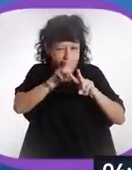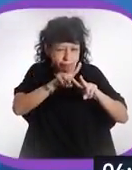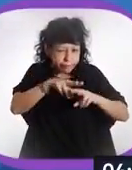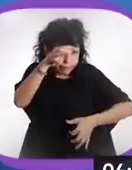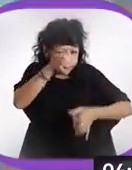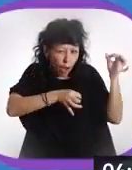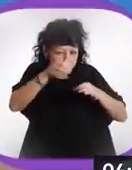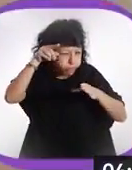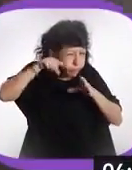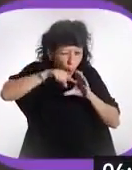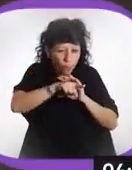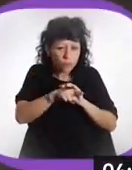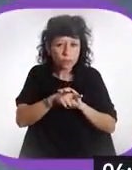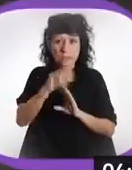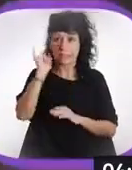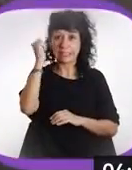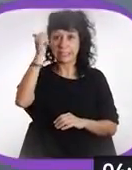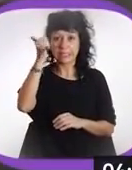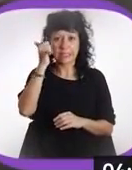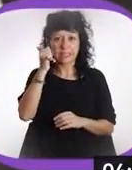análisis. ¡Sí!